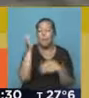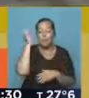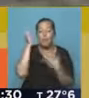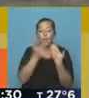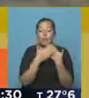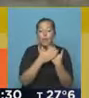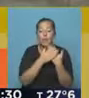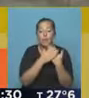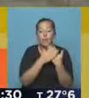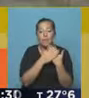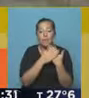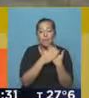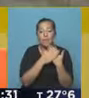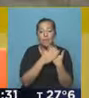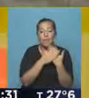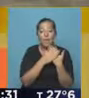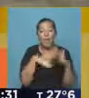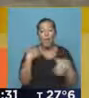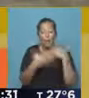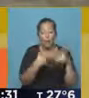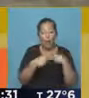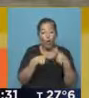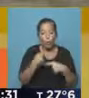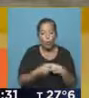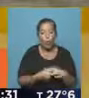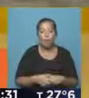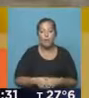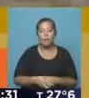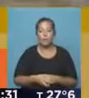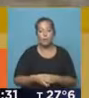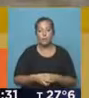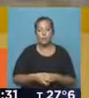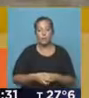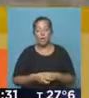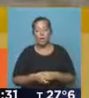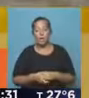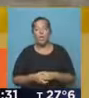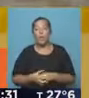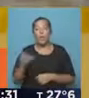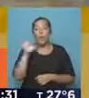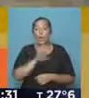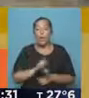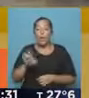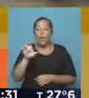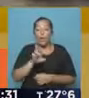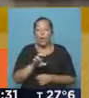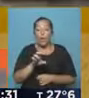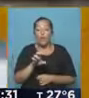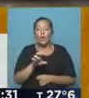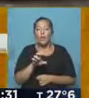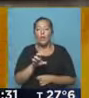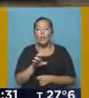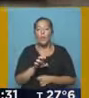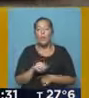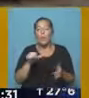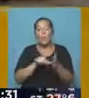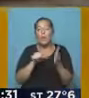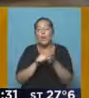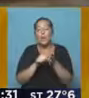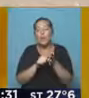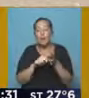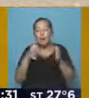el poder en un momento en que la región está cambiando de aire pero siendo ind específicamente al ecuador es un país partido geográficamente partido cualquier persona que haya